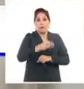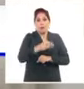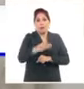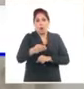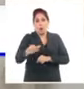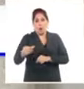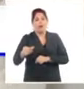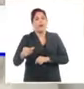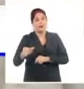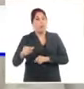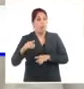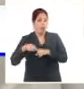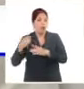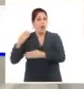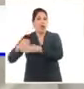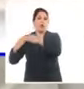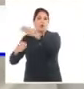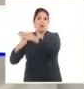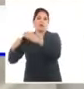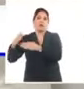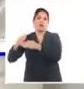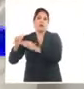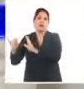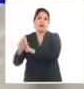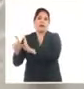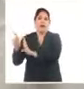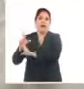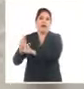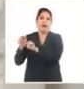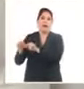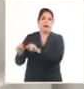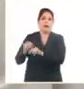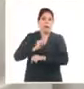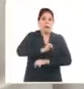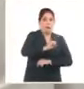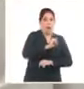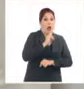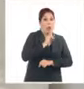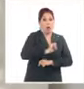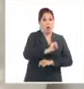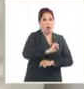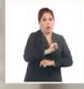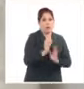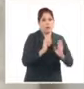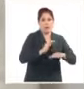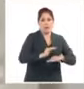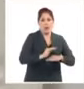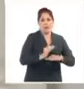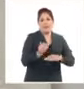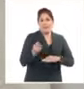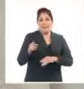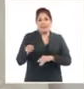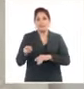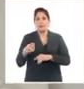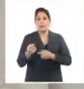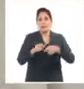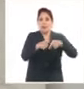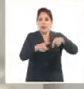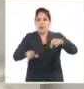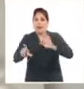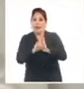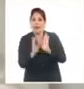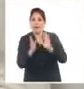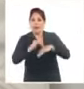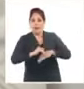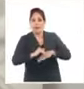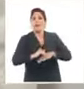construcciones ilegales en intermedias, sea de vivienda o no. Entonces, esto es un tema que tenemos que tener claro.